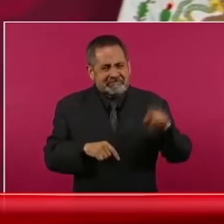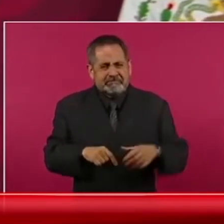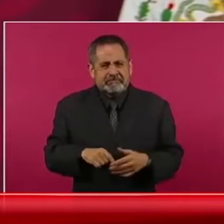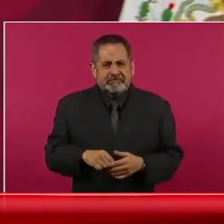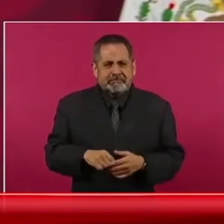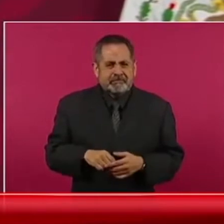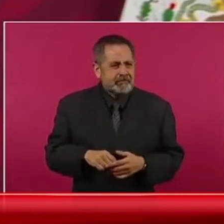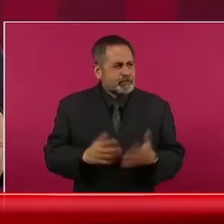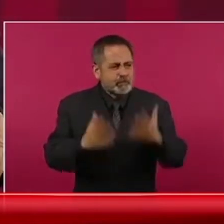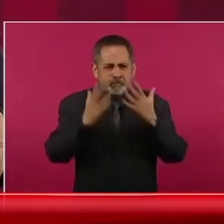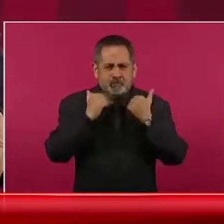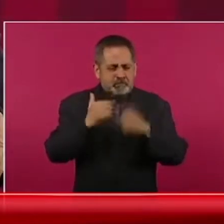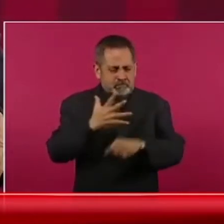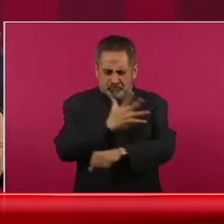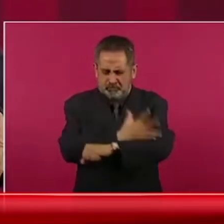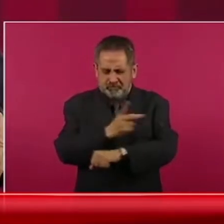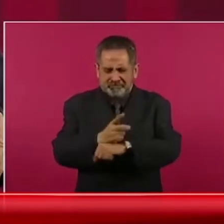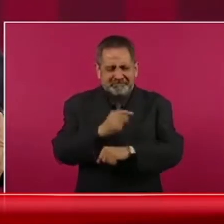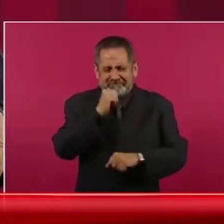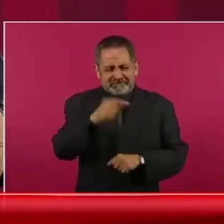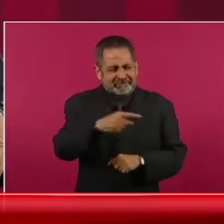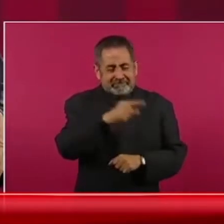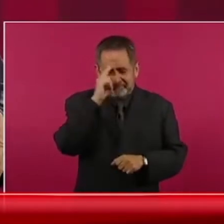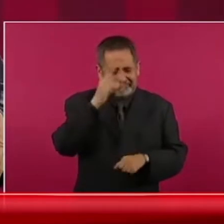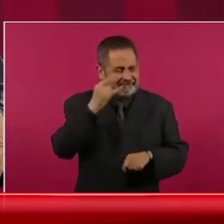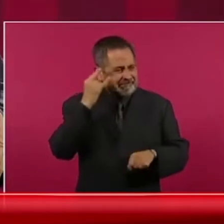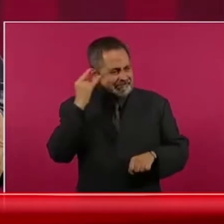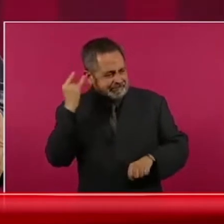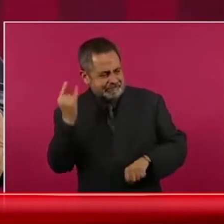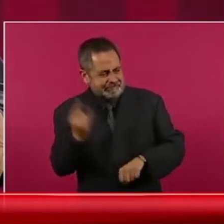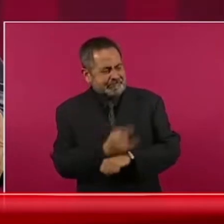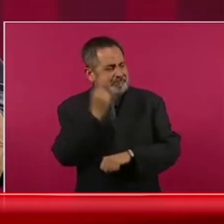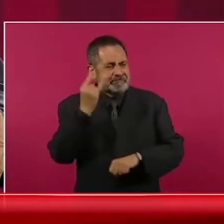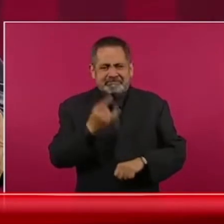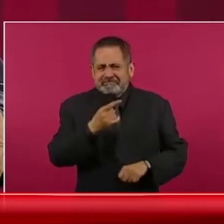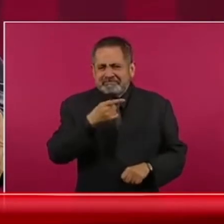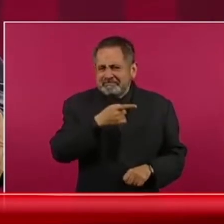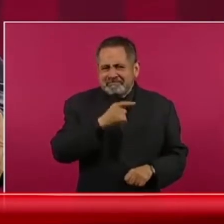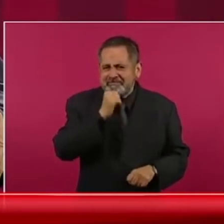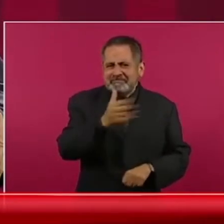cuánta deshonestidad intelectual, por decirlo menos.